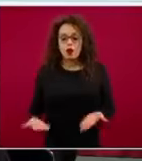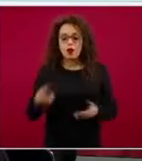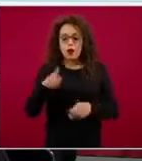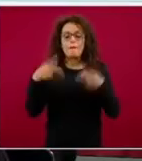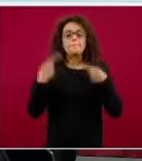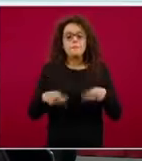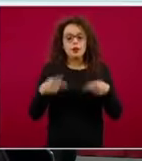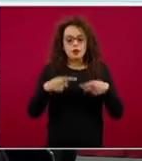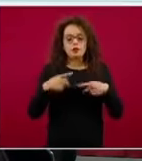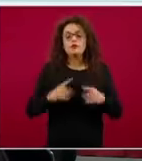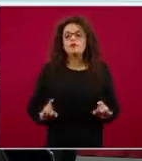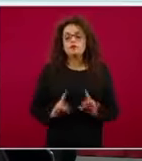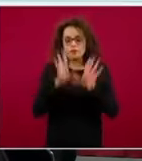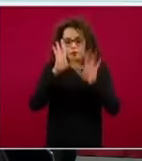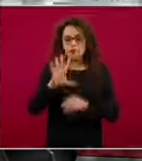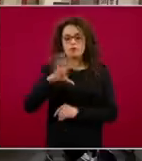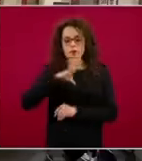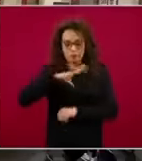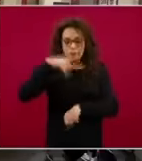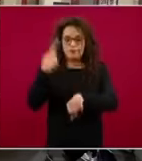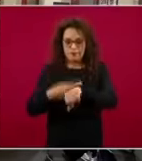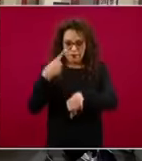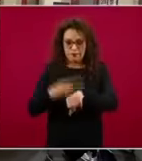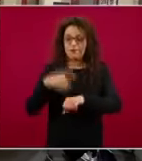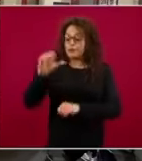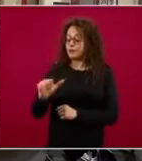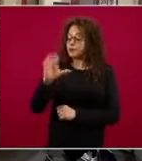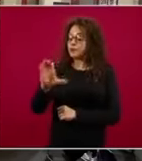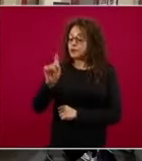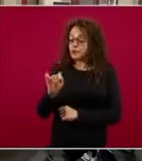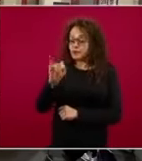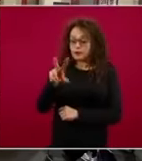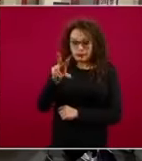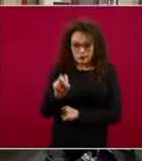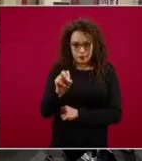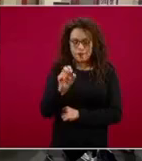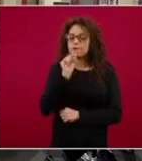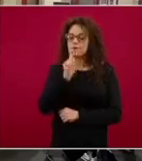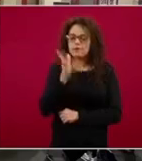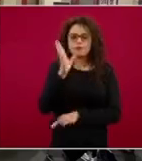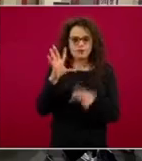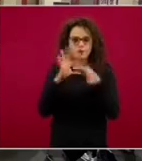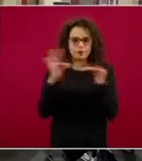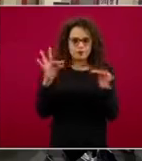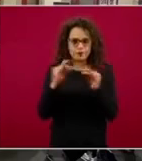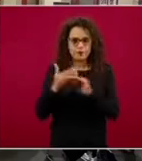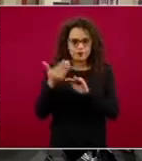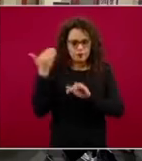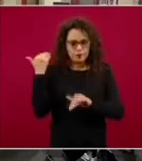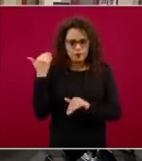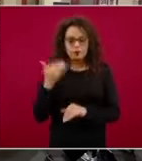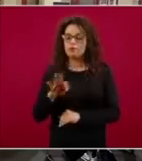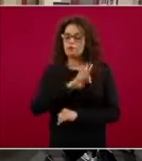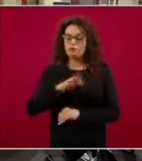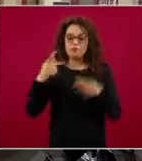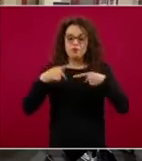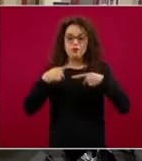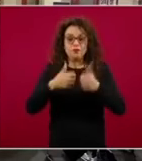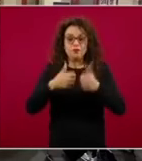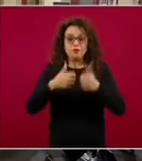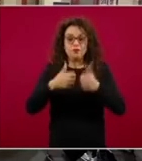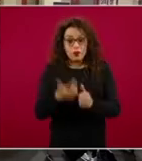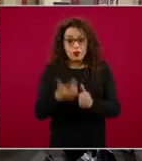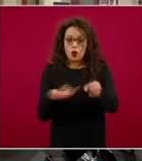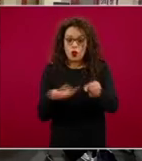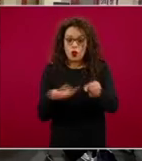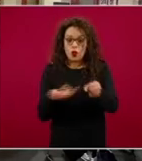personas que pueden tener la enfermedad activa. Por supuesto, también hemos explicado que alguien puede permanecer en el hospital varias